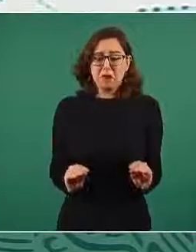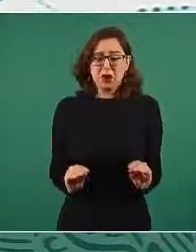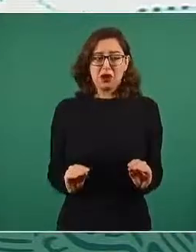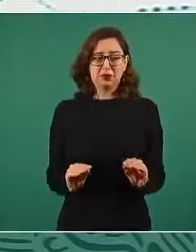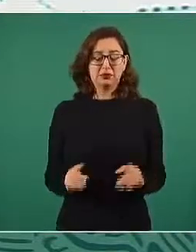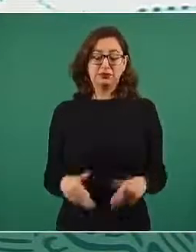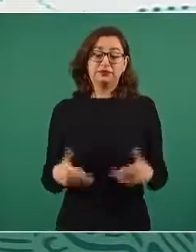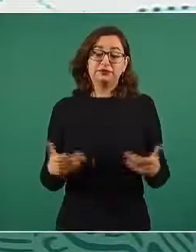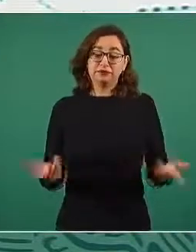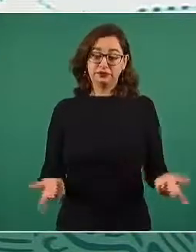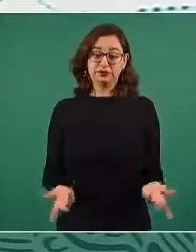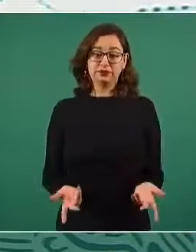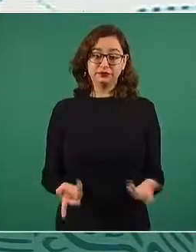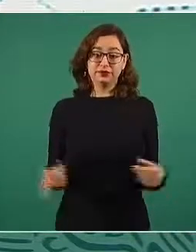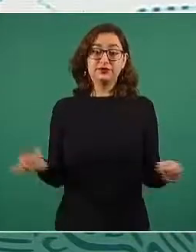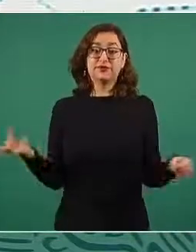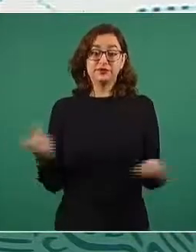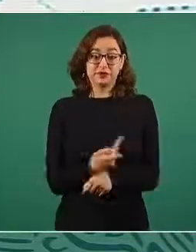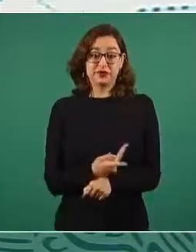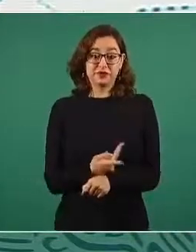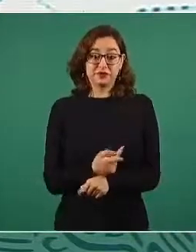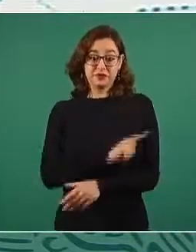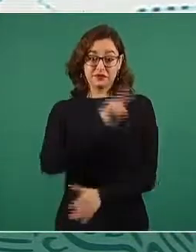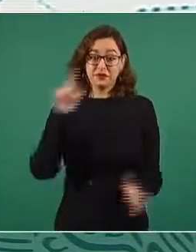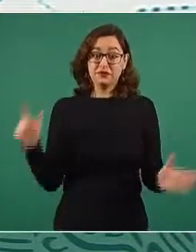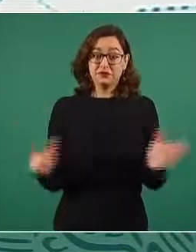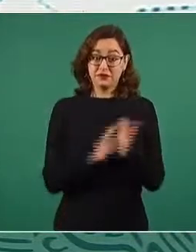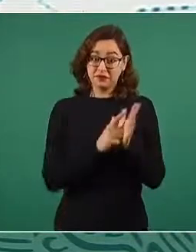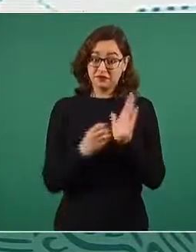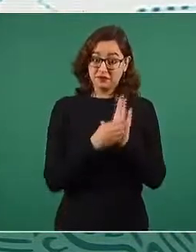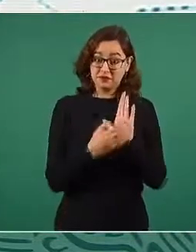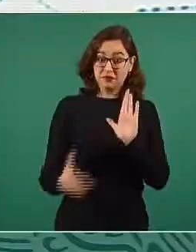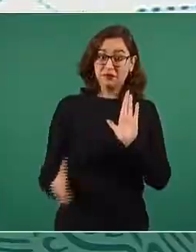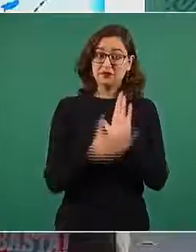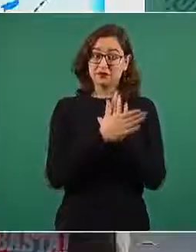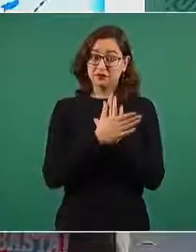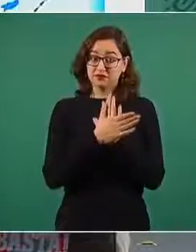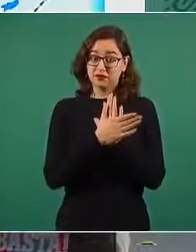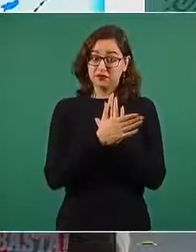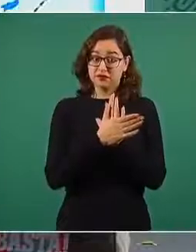así que no era delito grave.